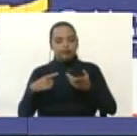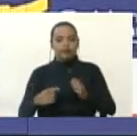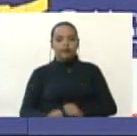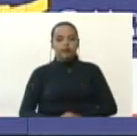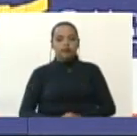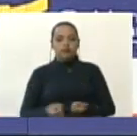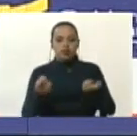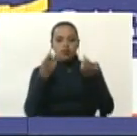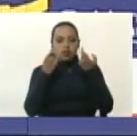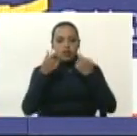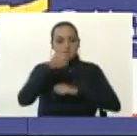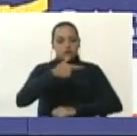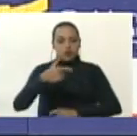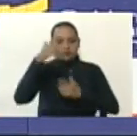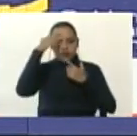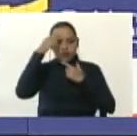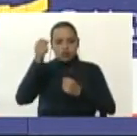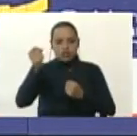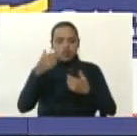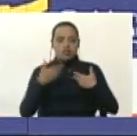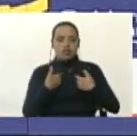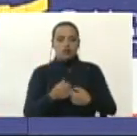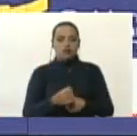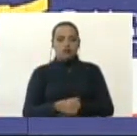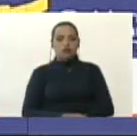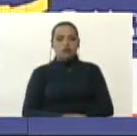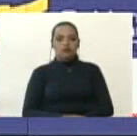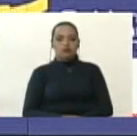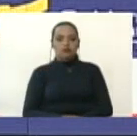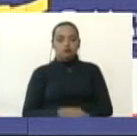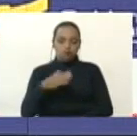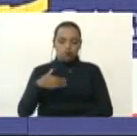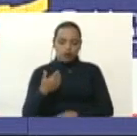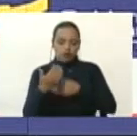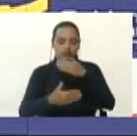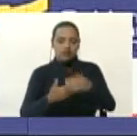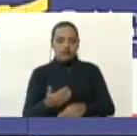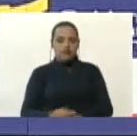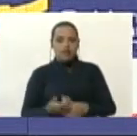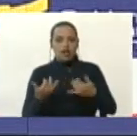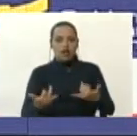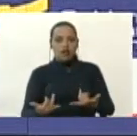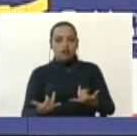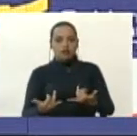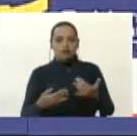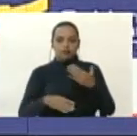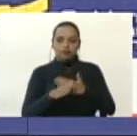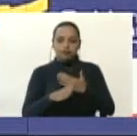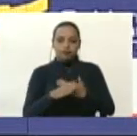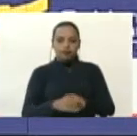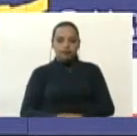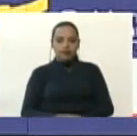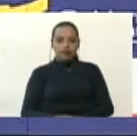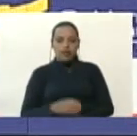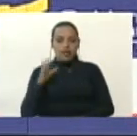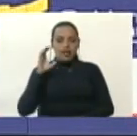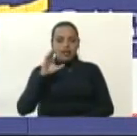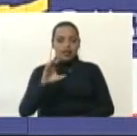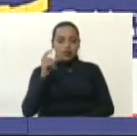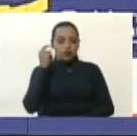formación de los profesionales de la salud, para seguir avanzando. Ahora vámonos directamente al estado Sucre.